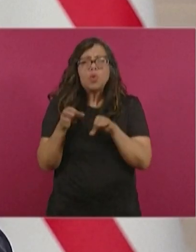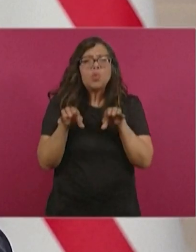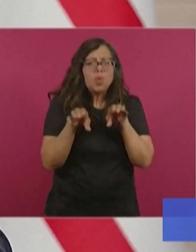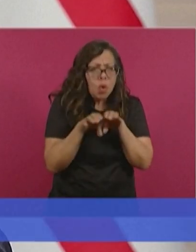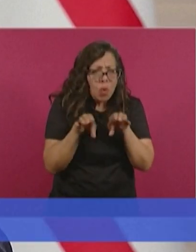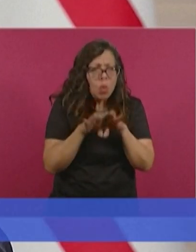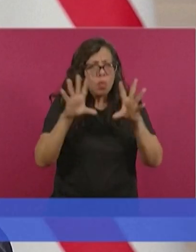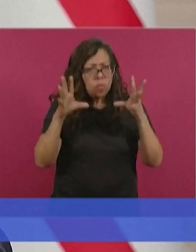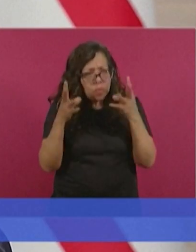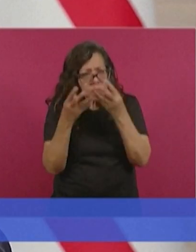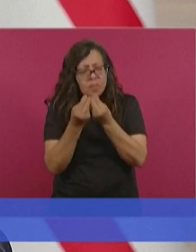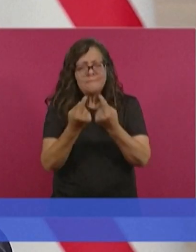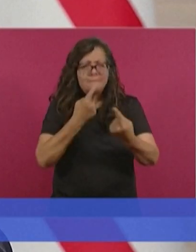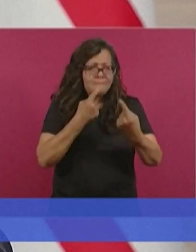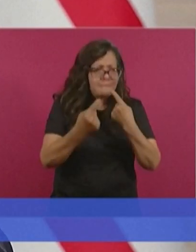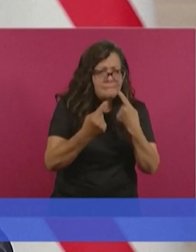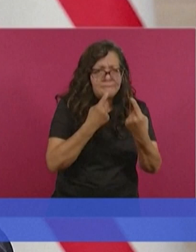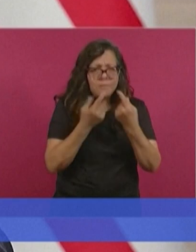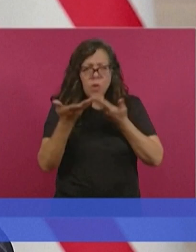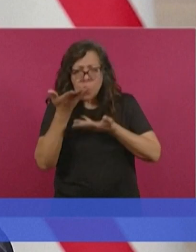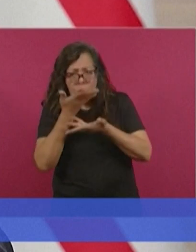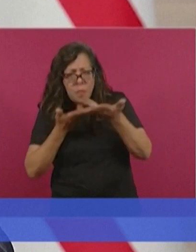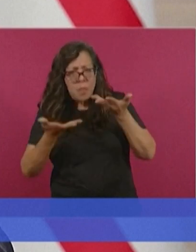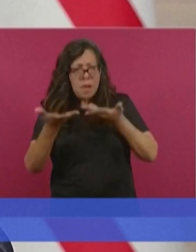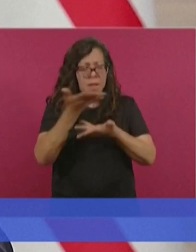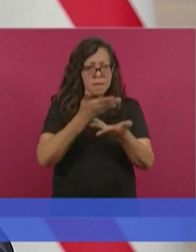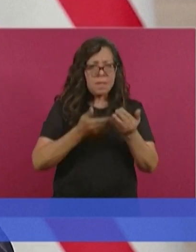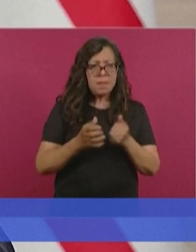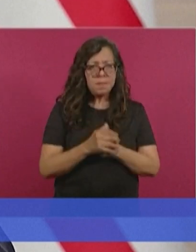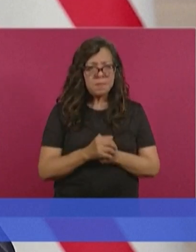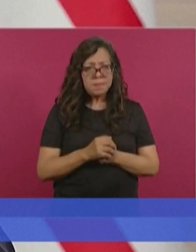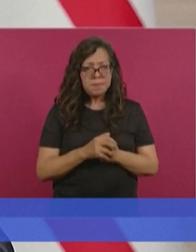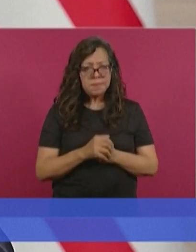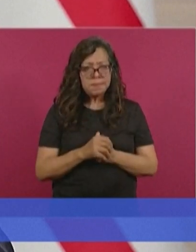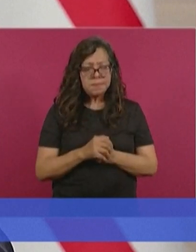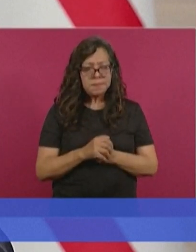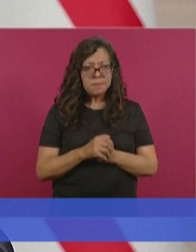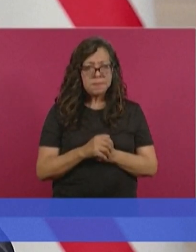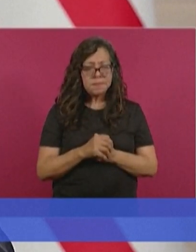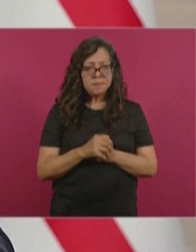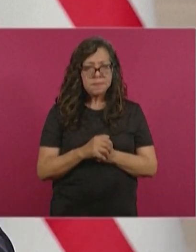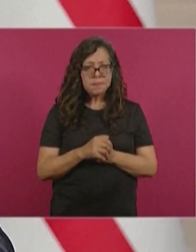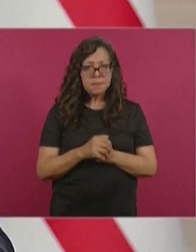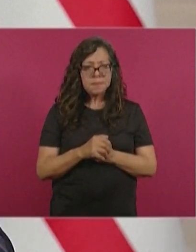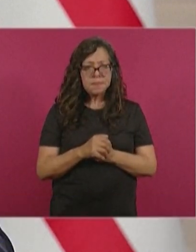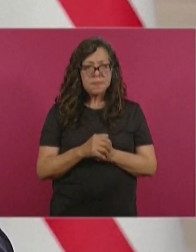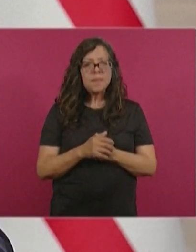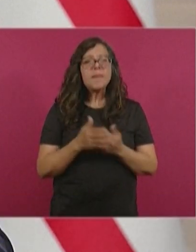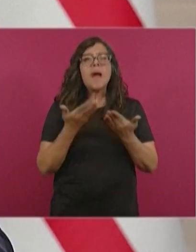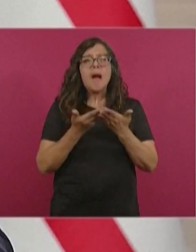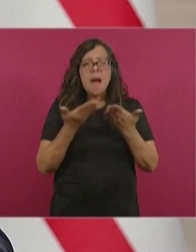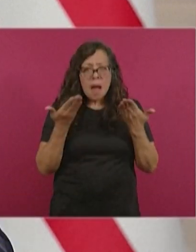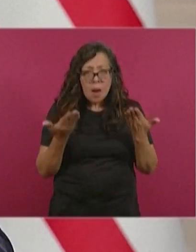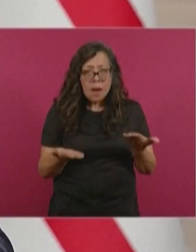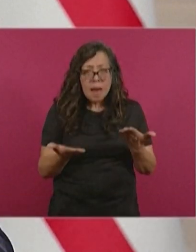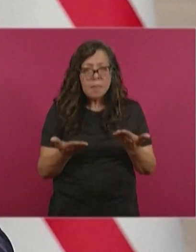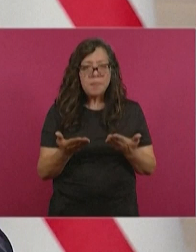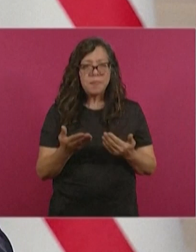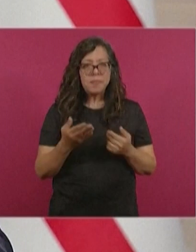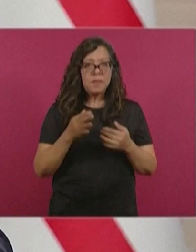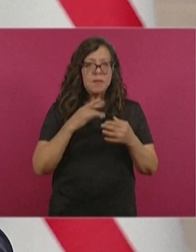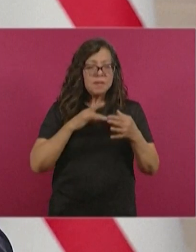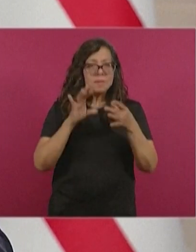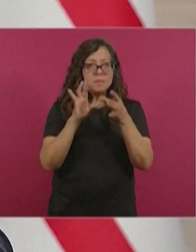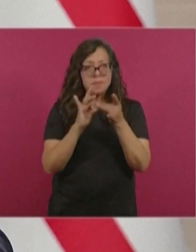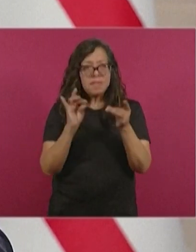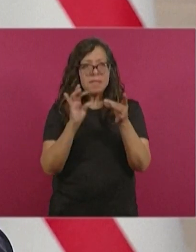Quiero puntualizar los reportes de hoy relacionados con el muro fronterizo y quiero ser absolutamente claro, no hay ninguna política nueva de la administración